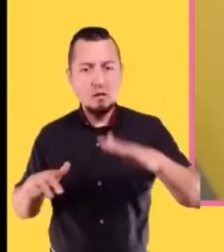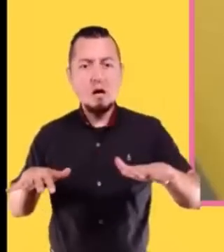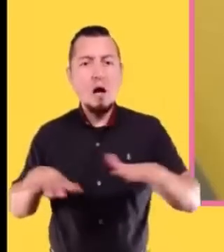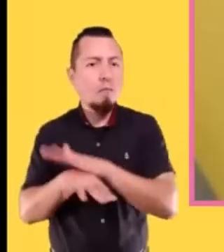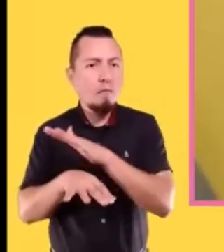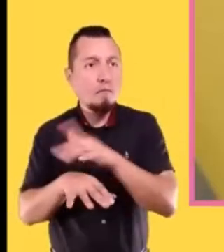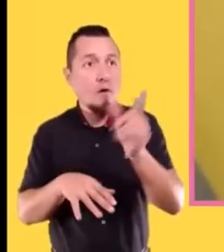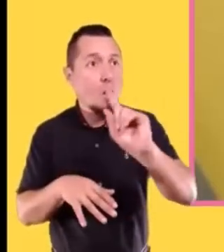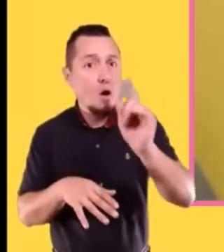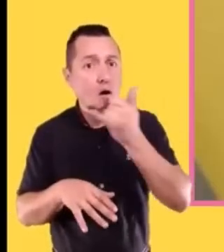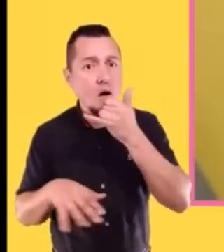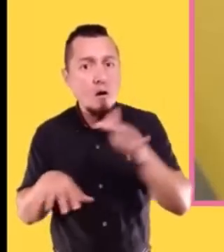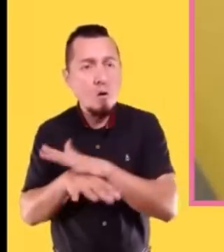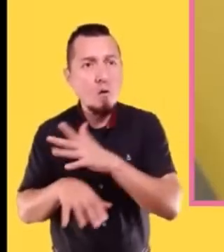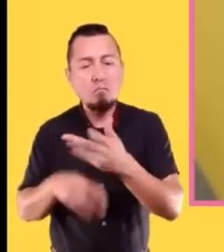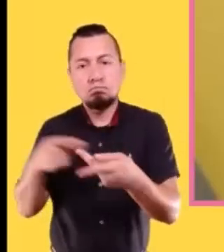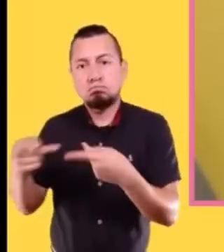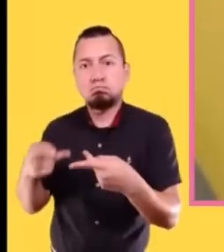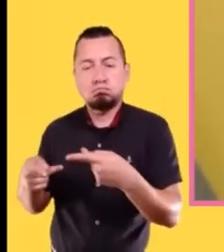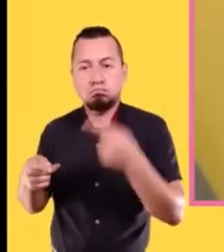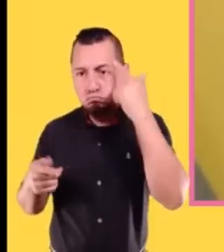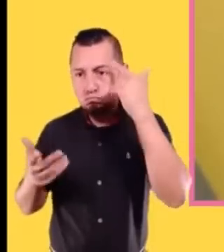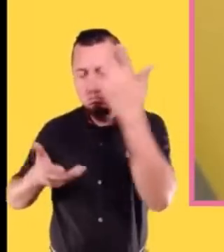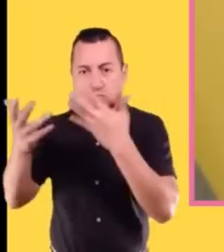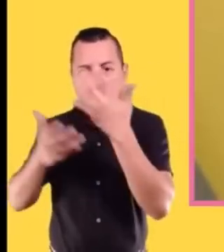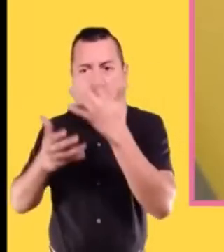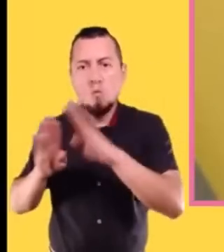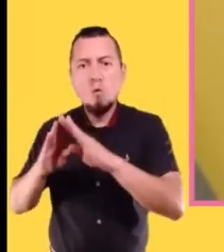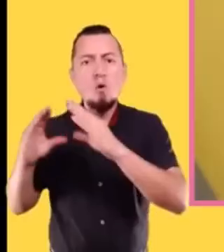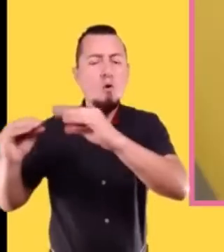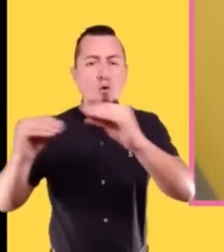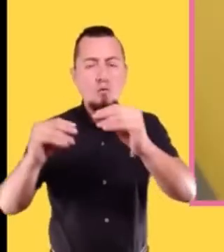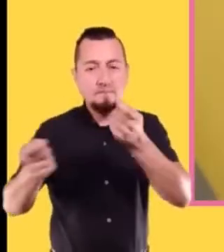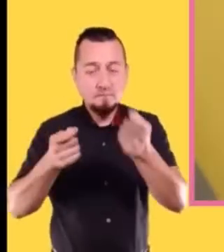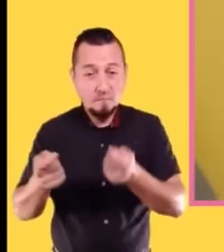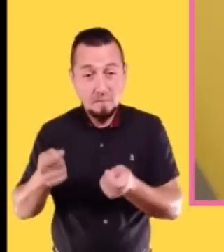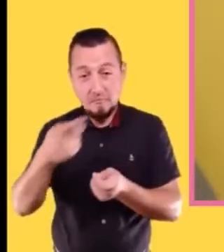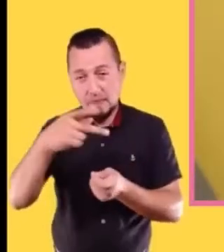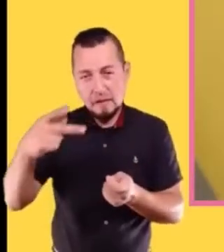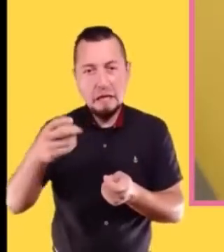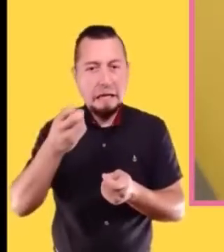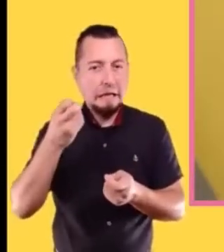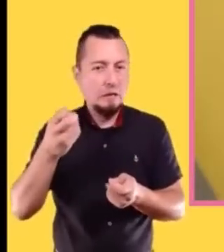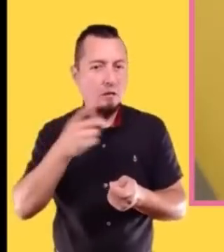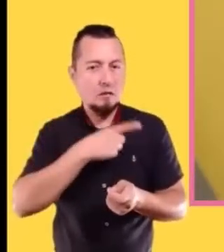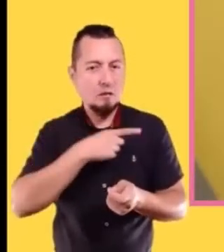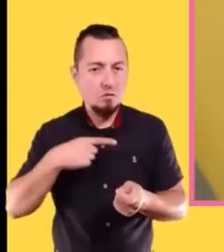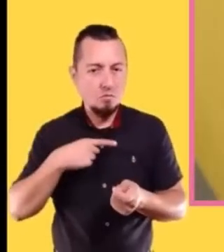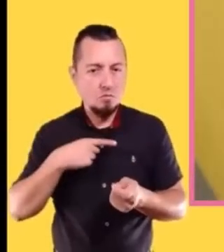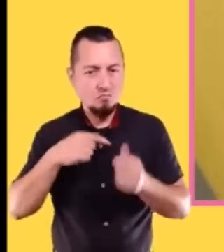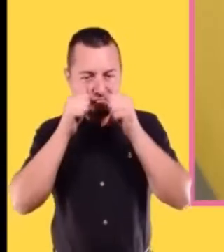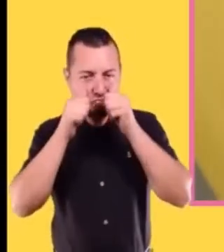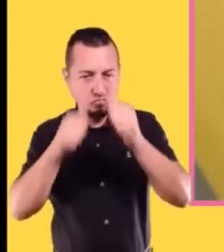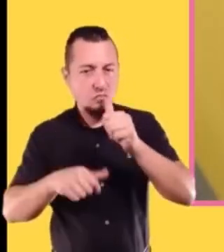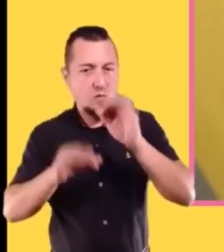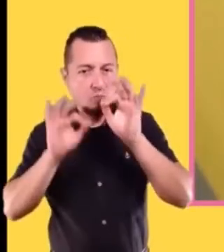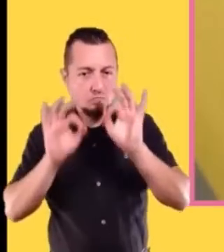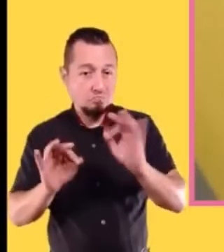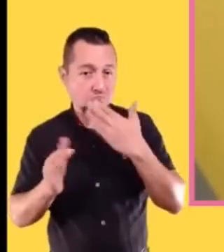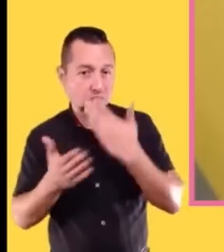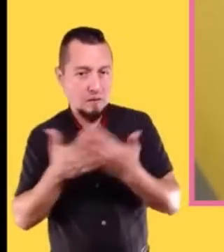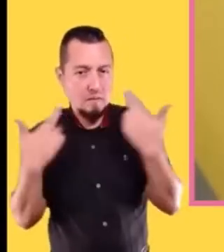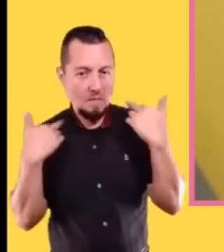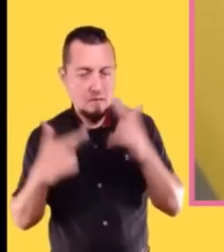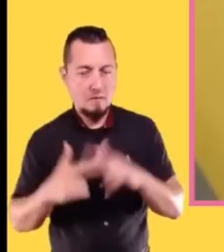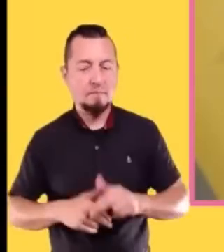tenemos cubiertos con estos elementos para poder abreviar la cantidad de tiempo que le aplican a esto, gobernador. Muy